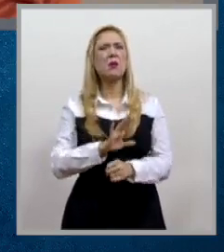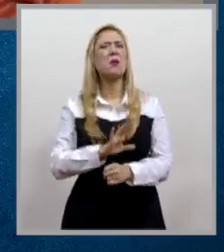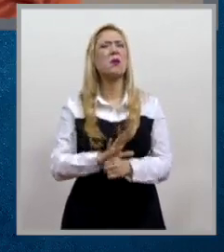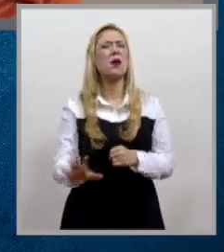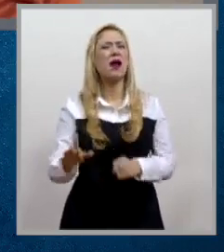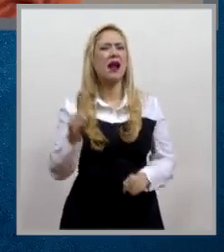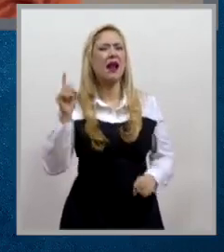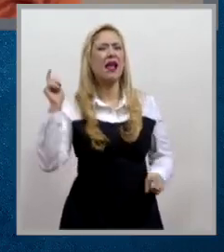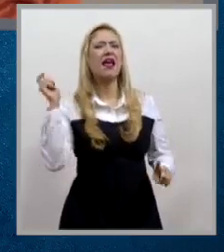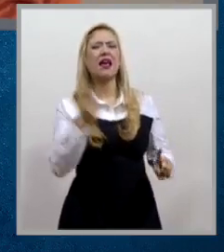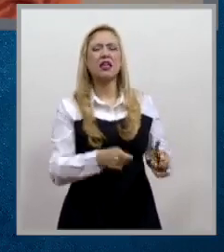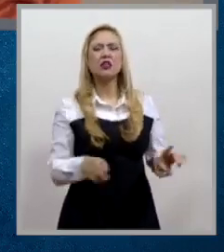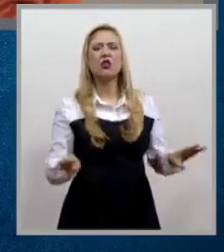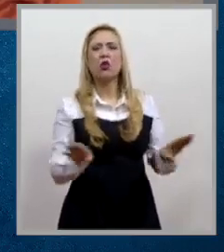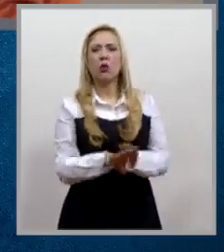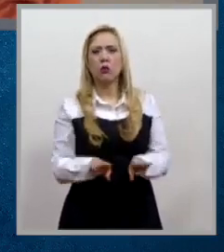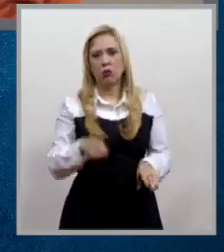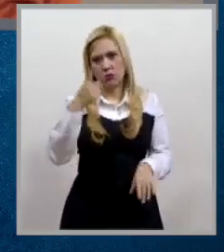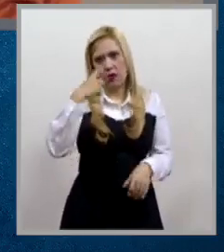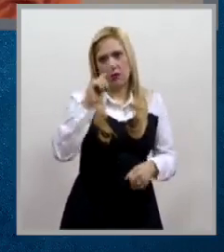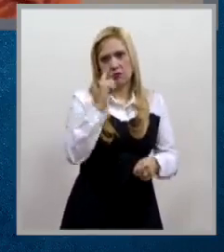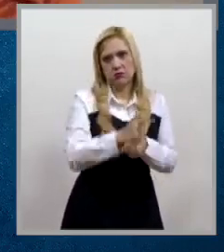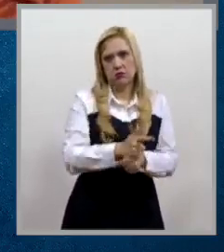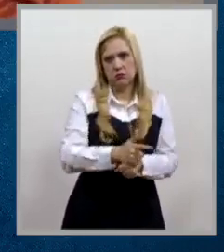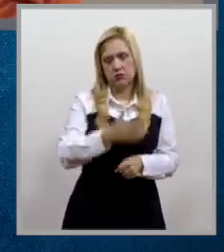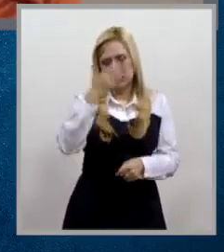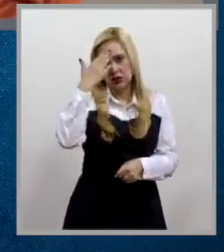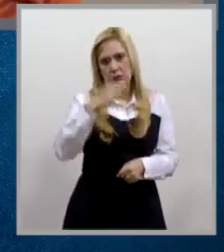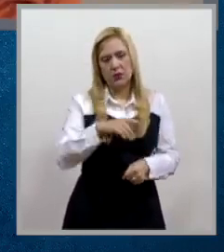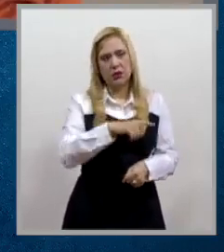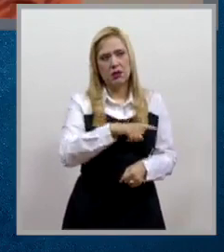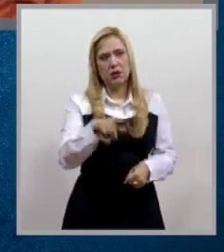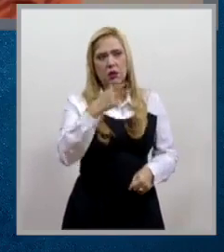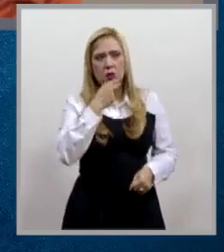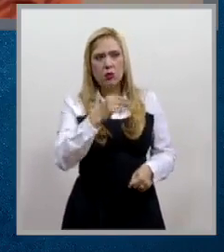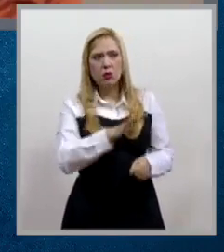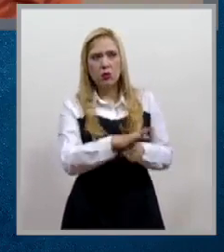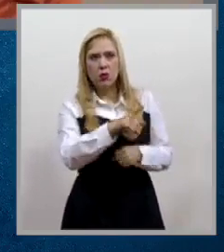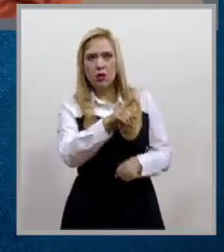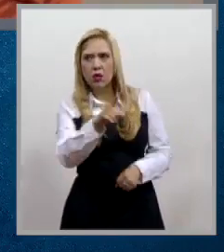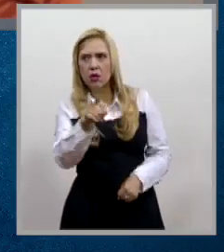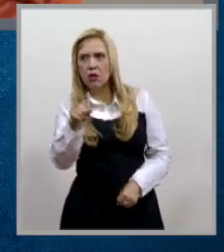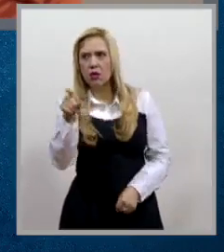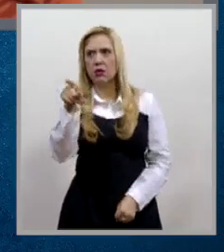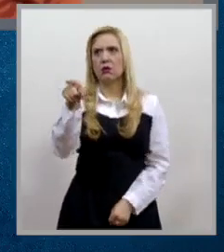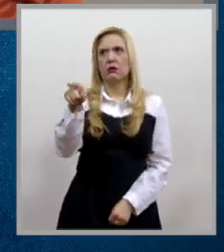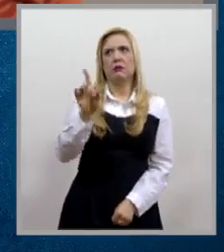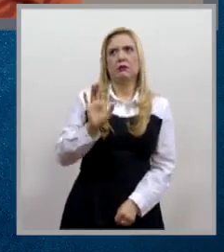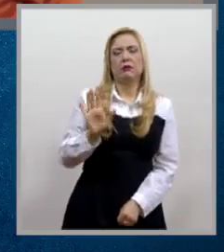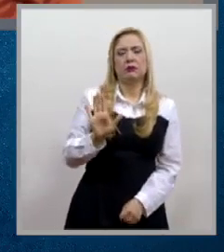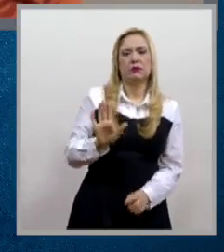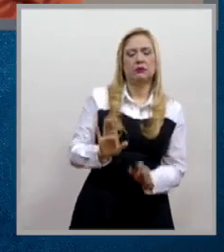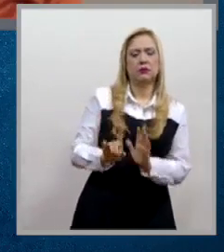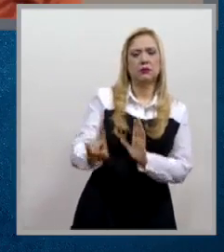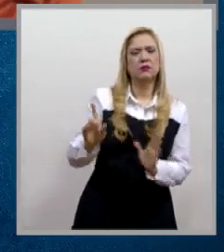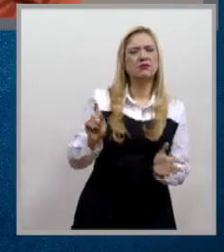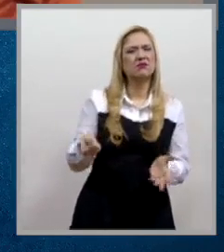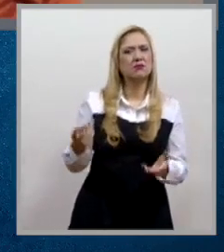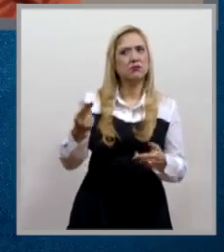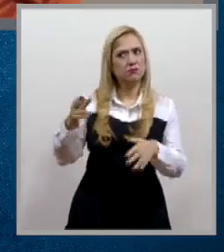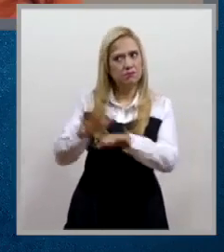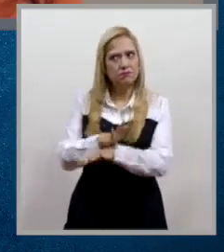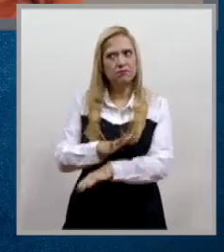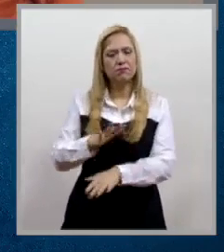eso para seguir con el tema sobre la cultura machista que pues es necesario cambiar y modificar?